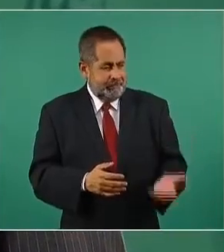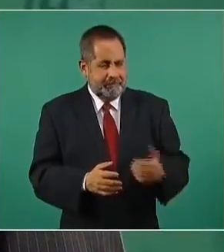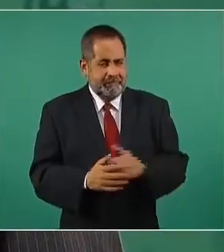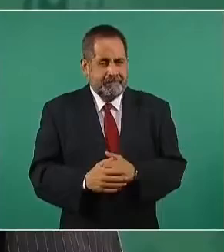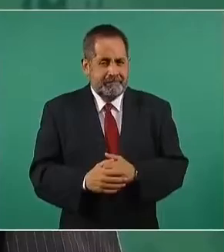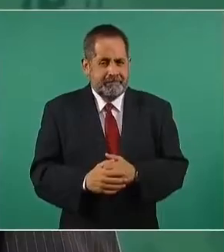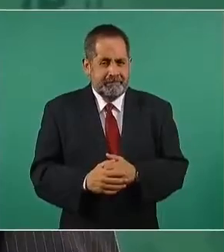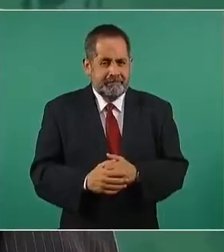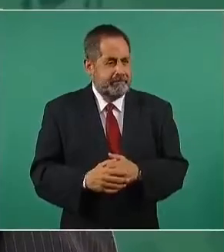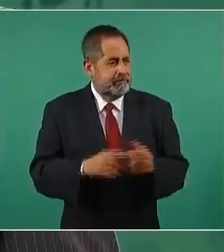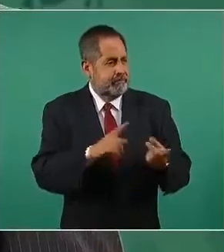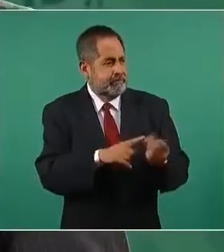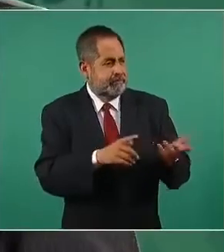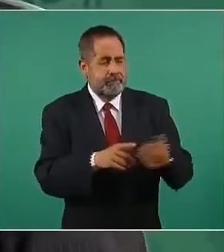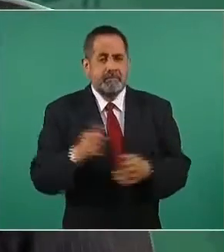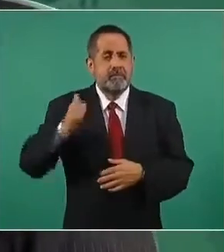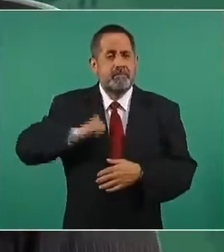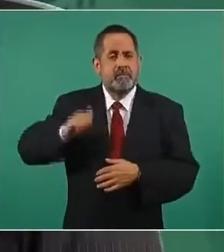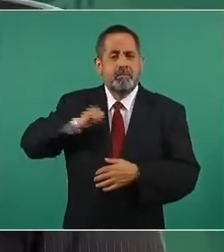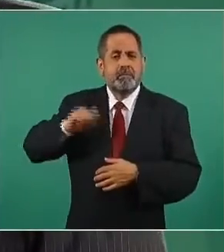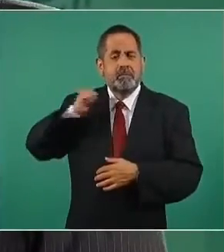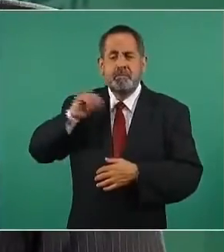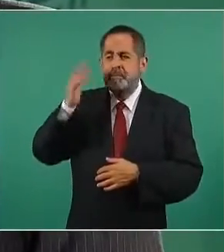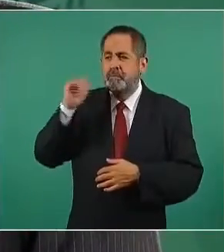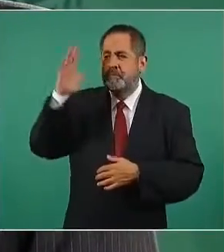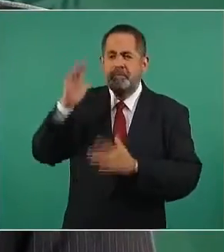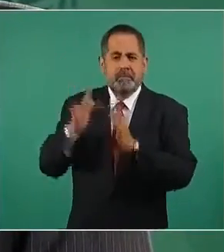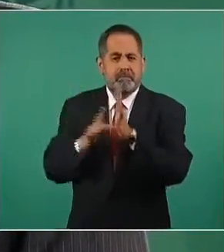la vida y la obra de Jesús Cristo?